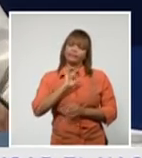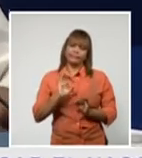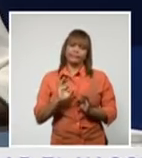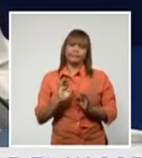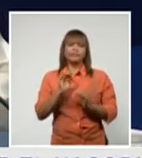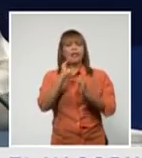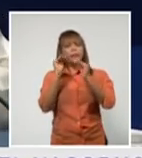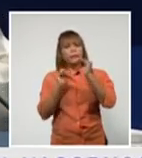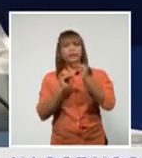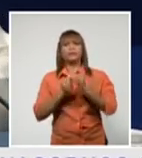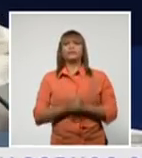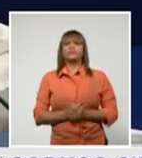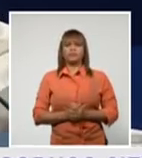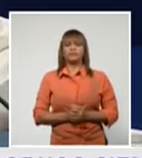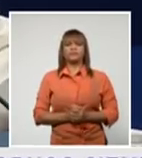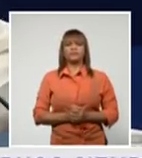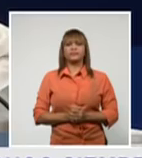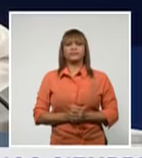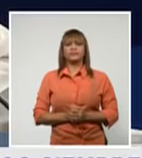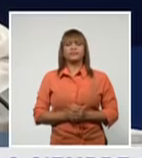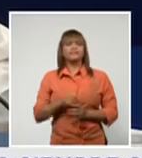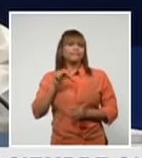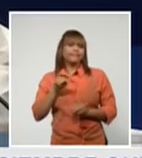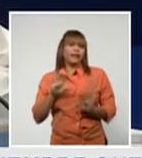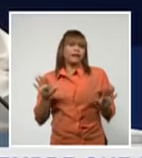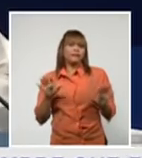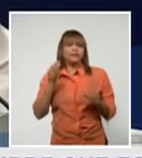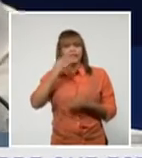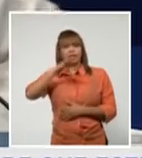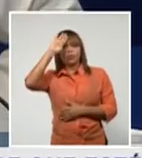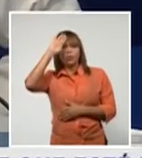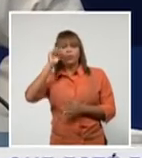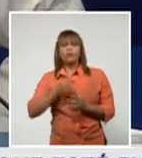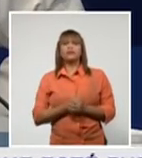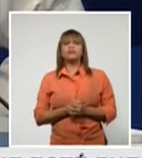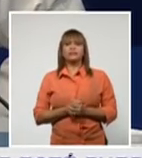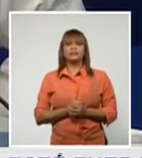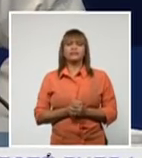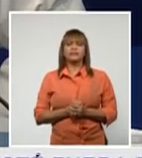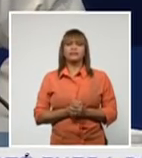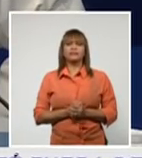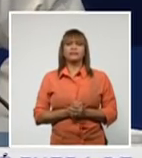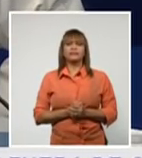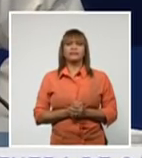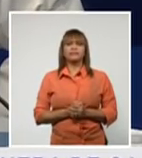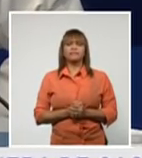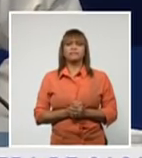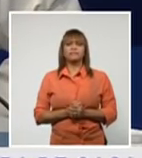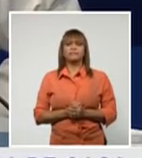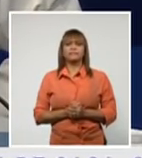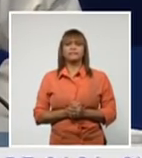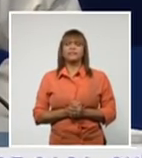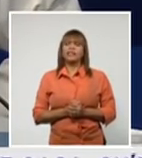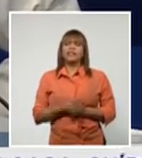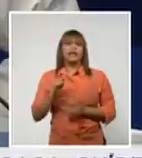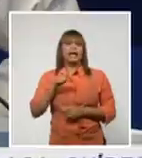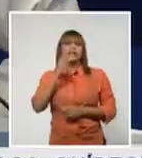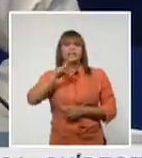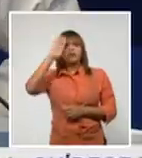inferior. Esta es Cuba, esta es la Cuba por la cual todos